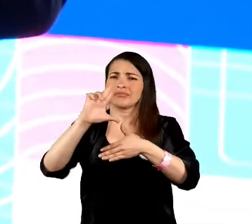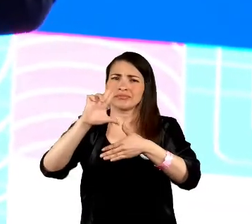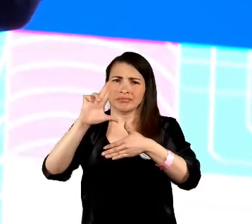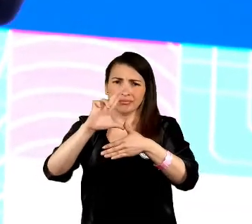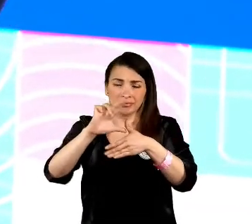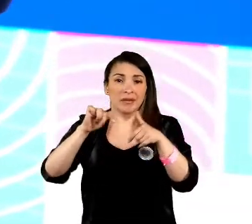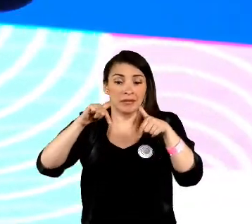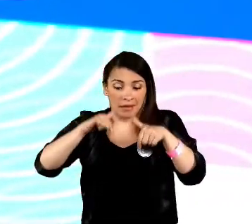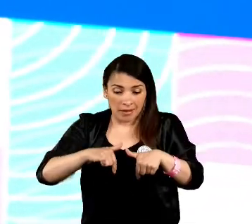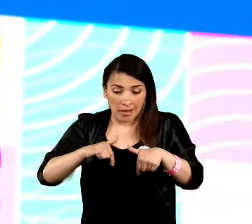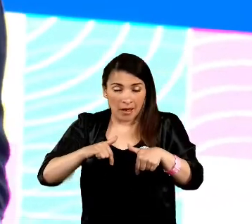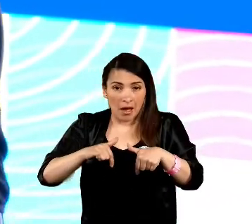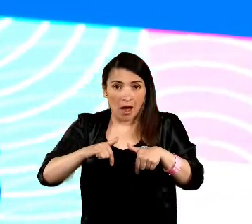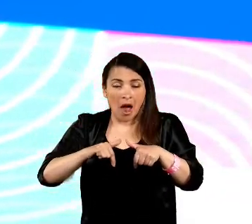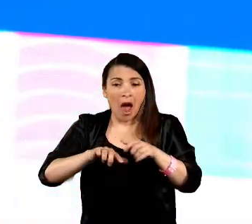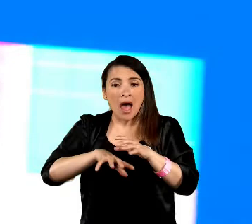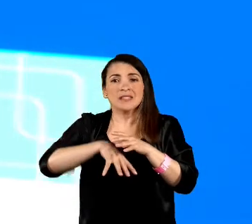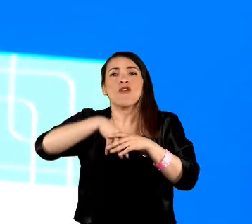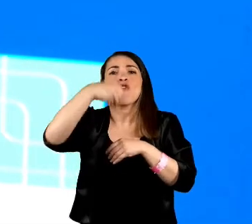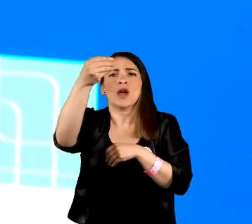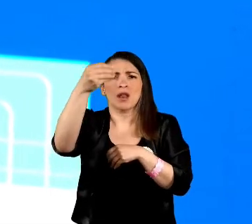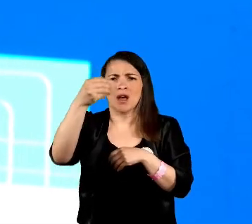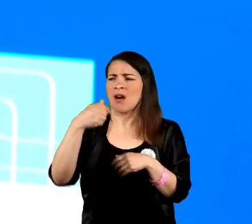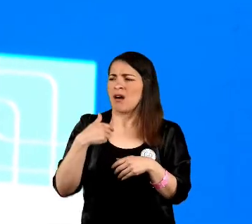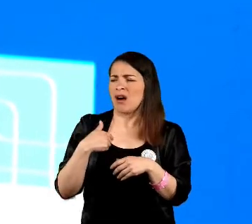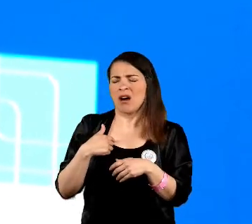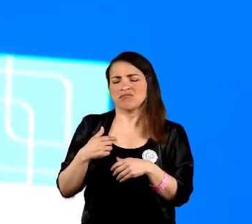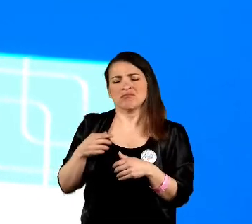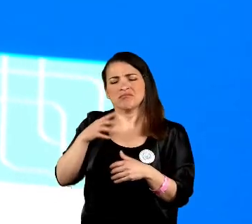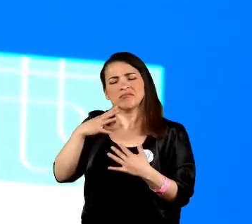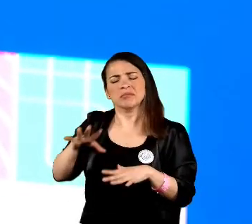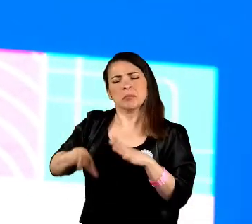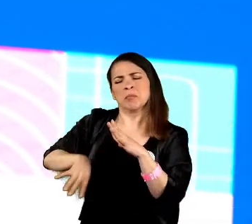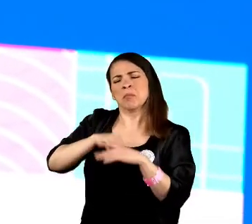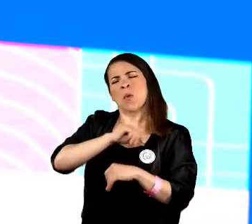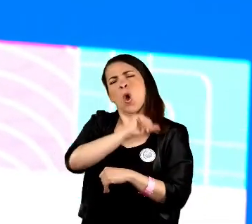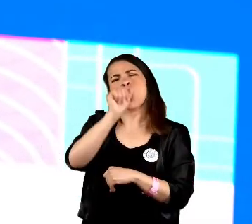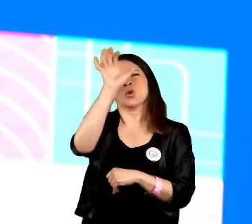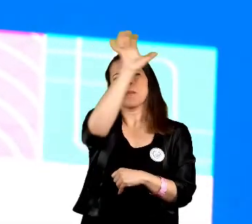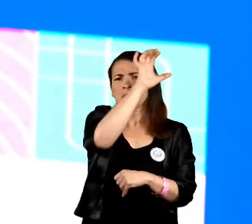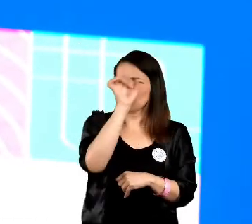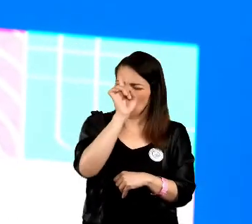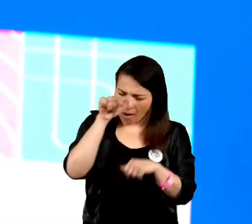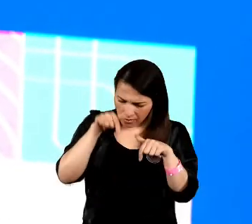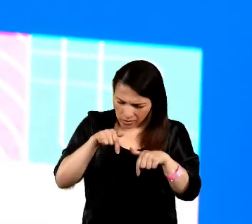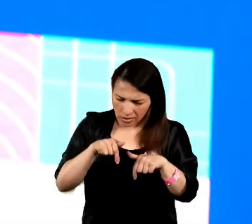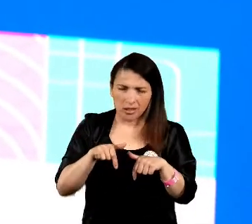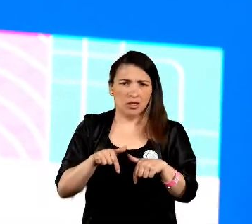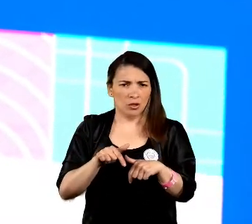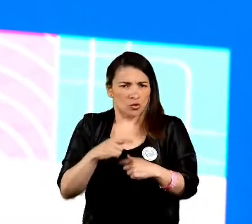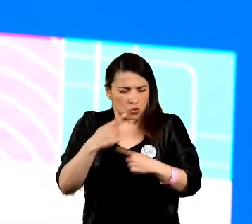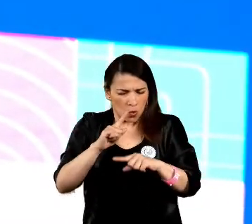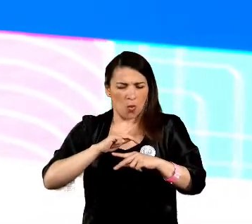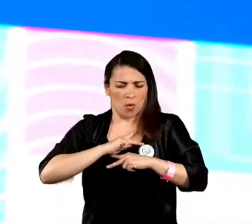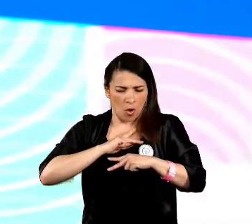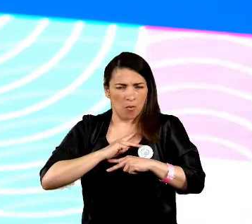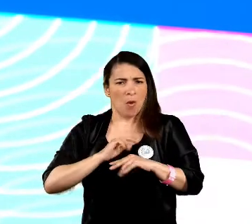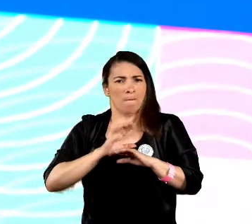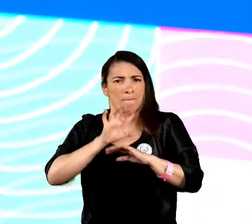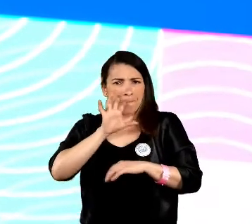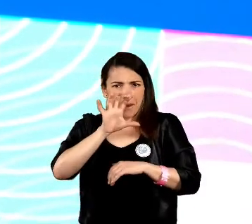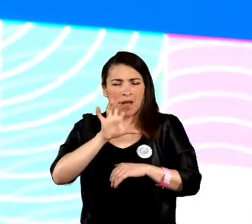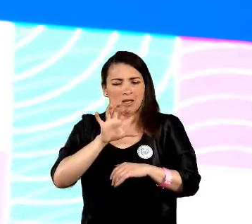acá hacia el mundo no hace falta irse está las oportunidades están acá ven cada uno de los de los speakers que pasan